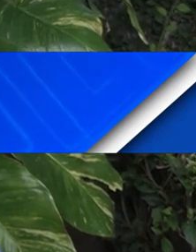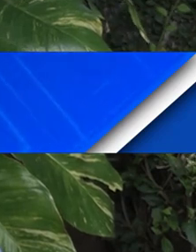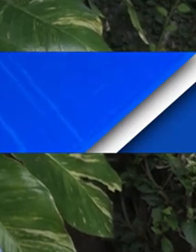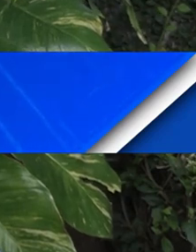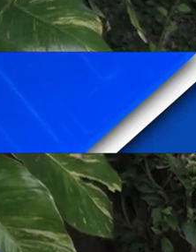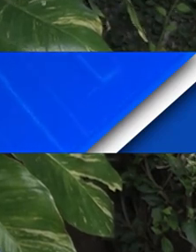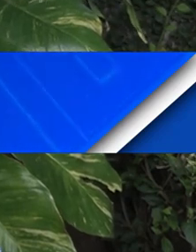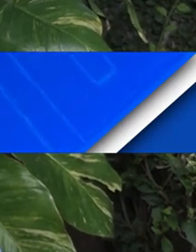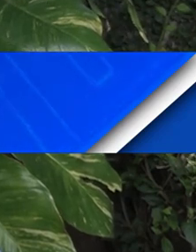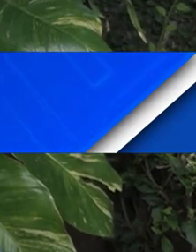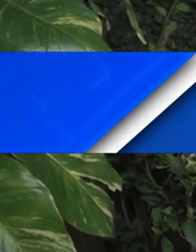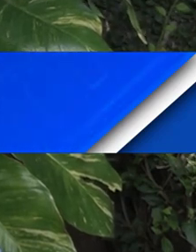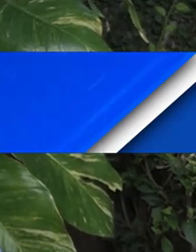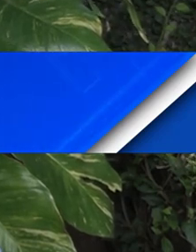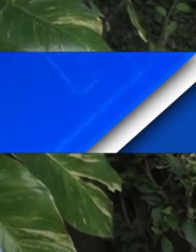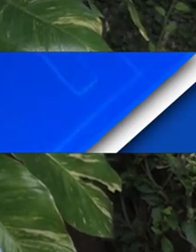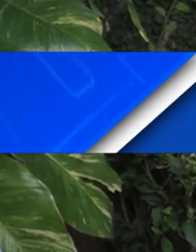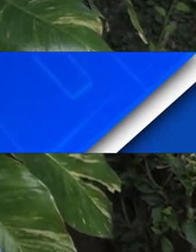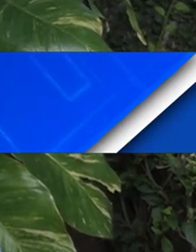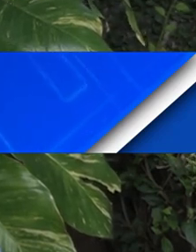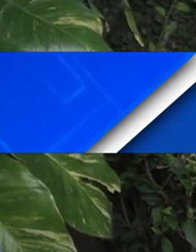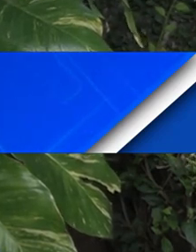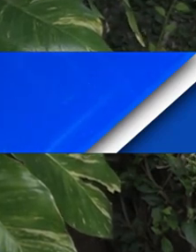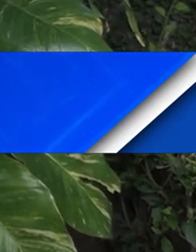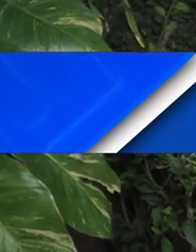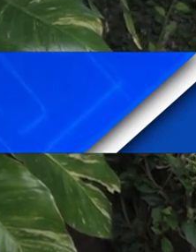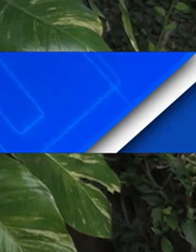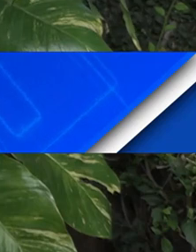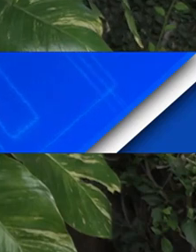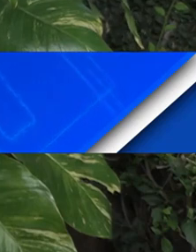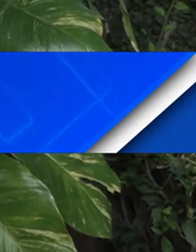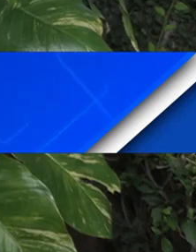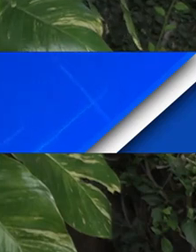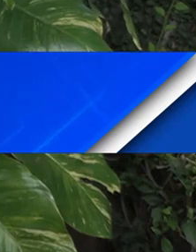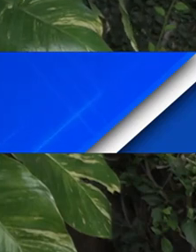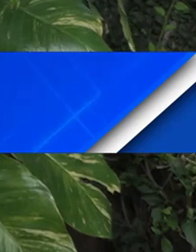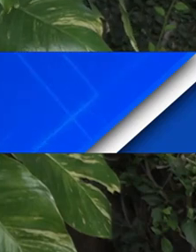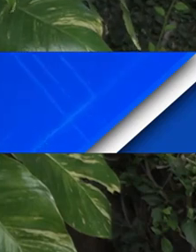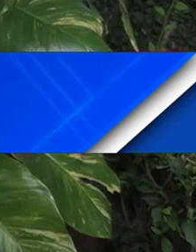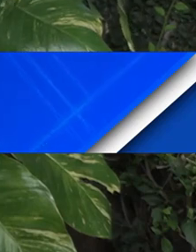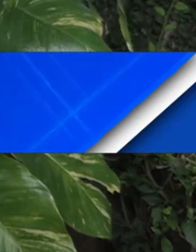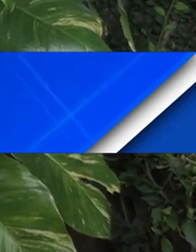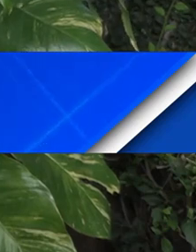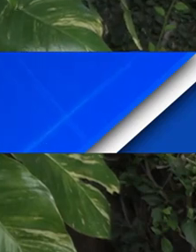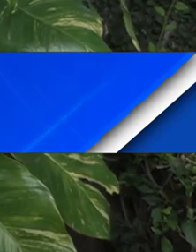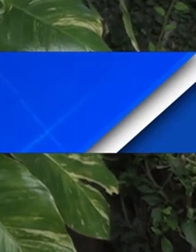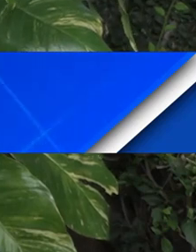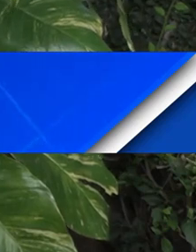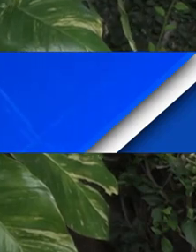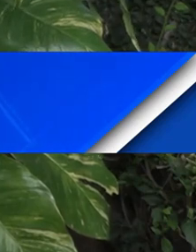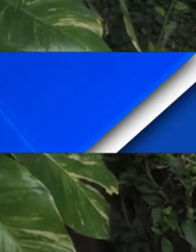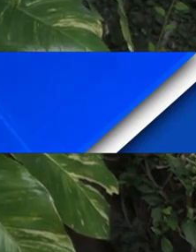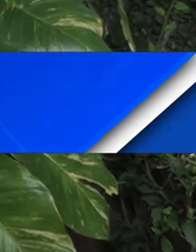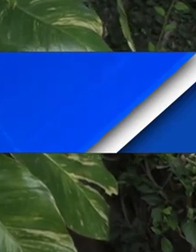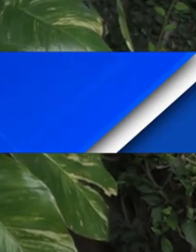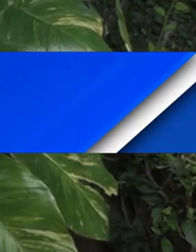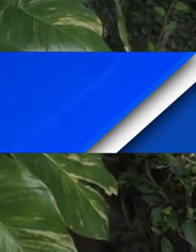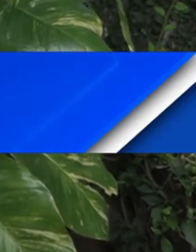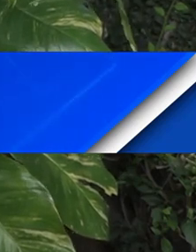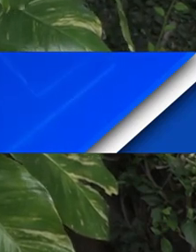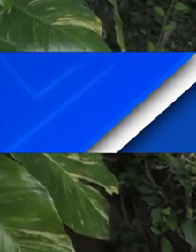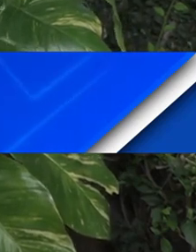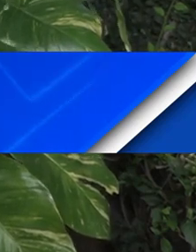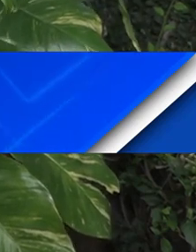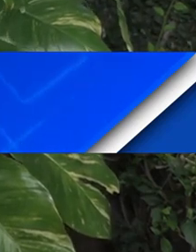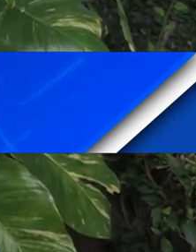una función en el Teatro Colón de Buenos Aires, pero indudablemente lo más importante fueron los discursos en Casa Rosada y el discurso